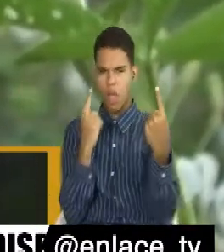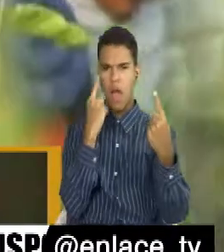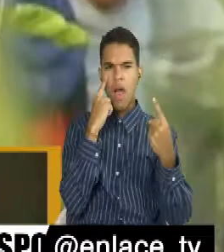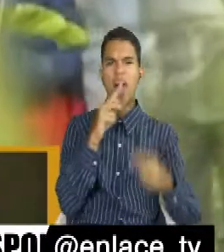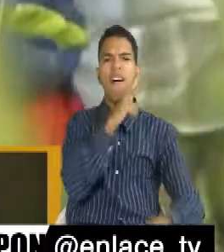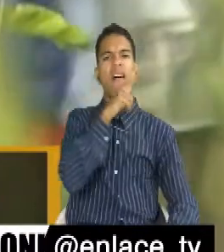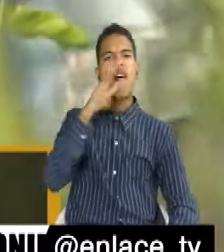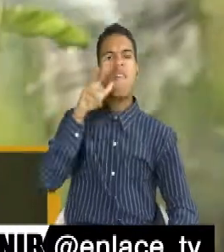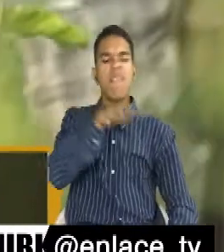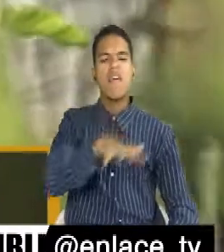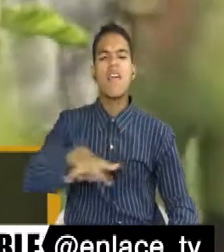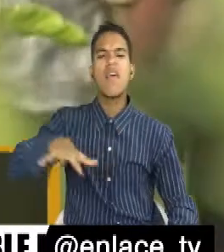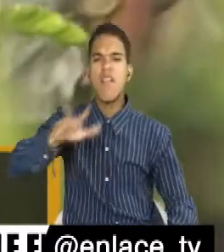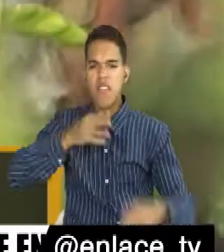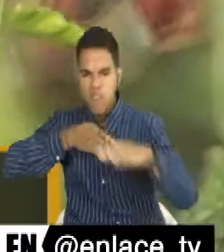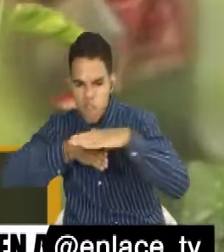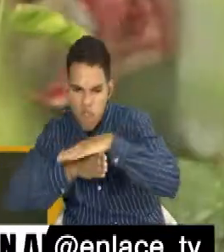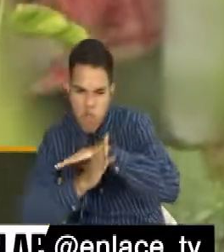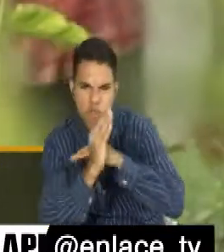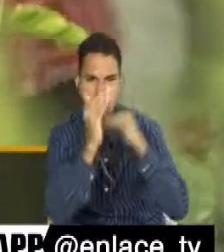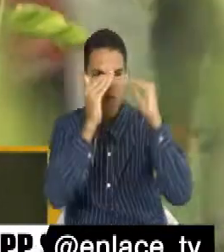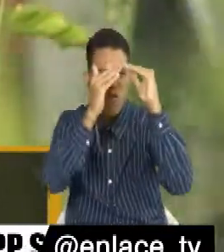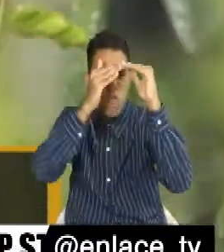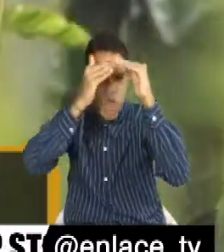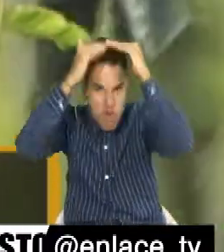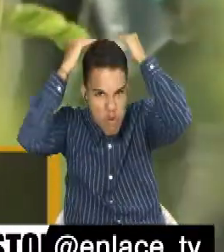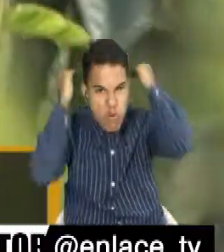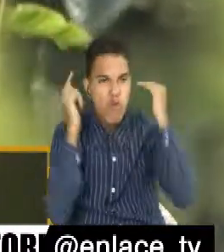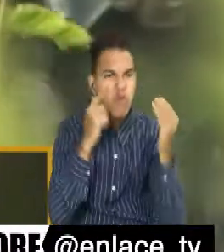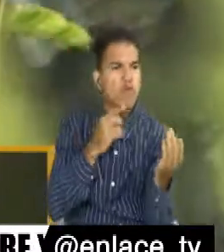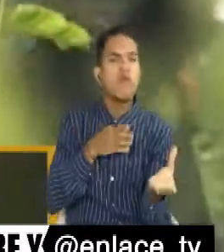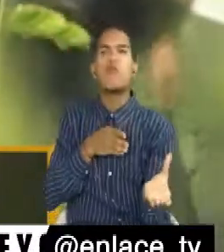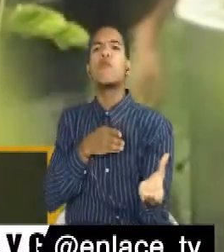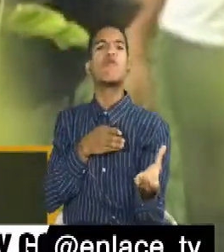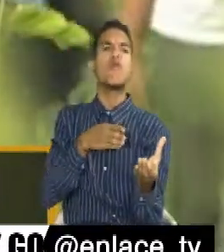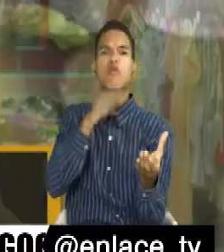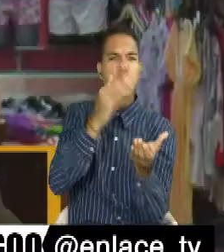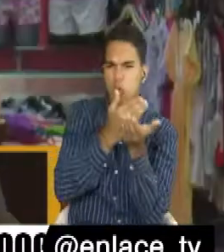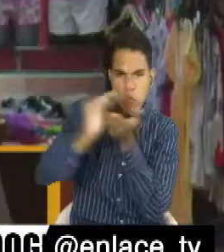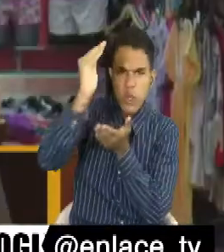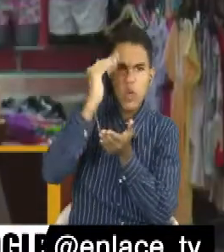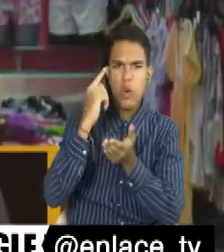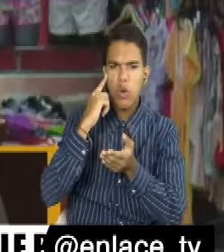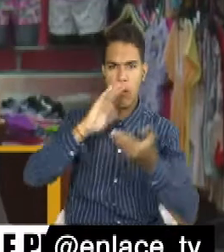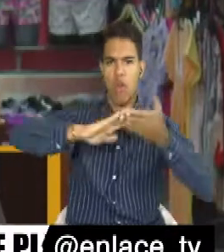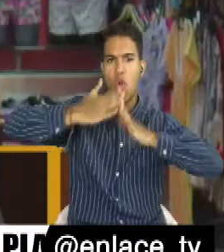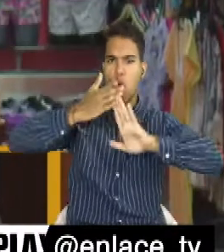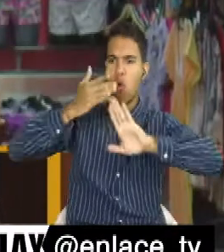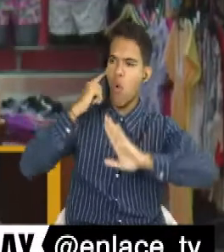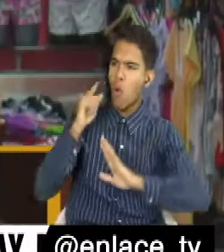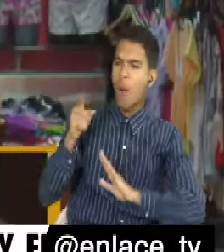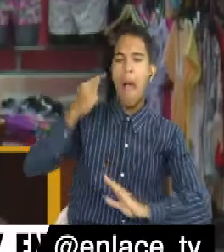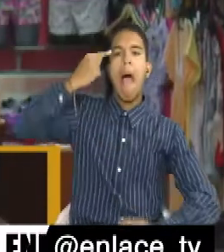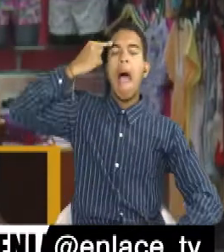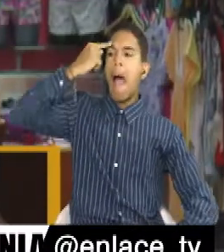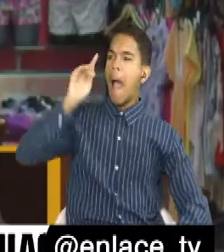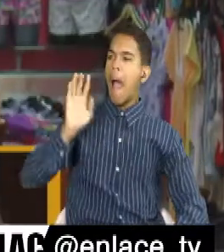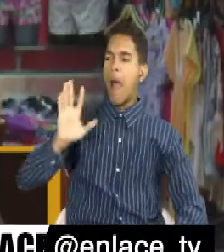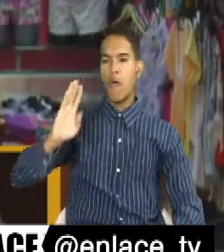a la gente y según la denuncia de la comunidad se cree que son militares los